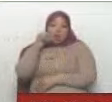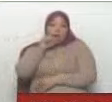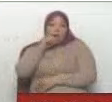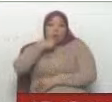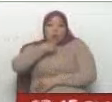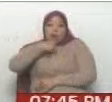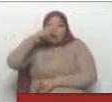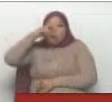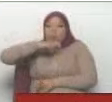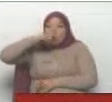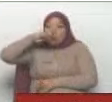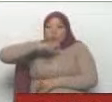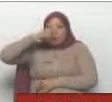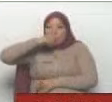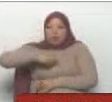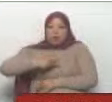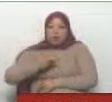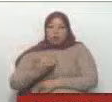Se lo permitían.